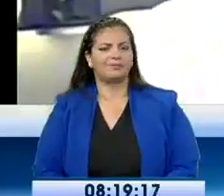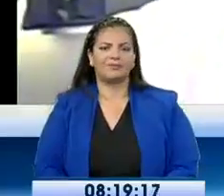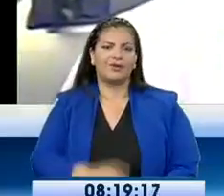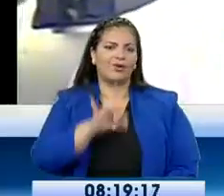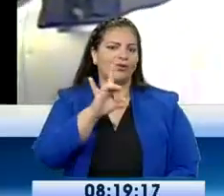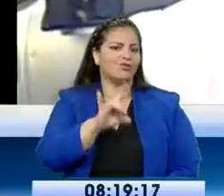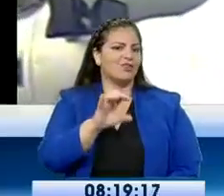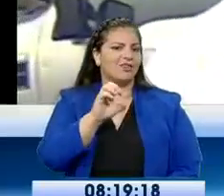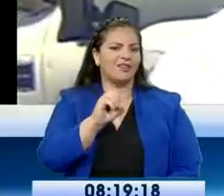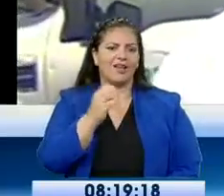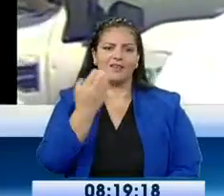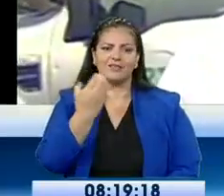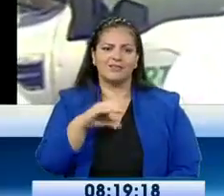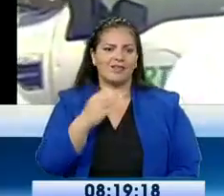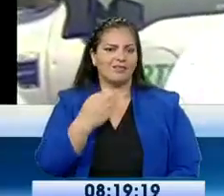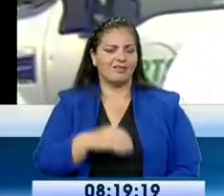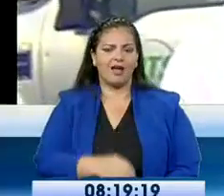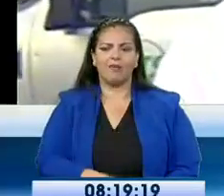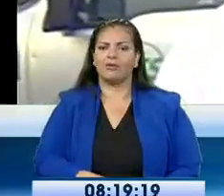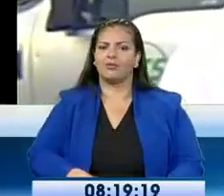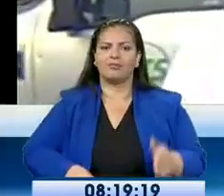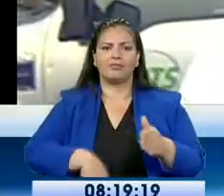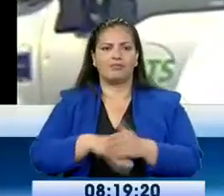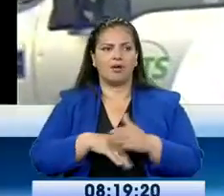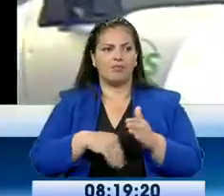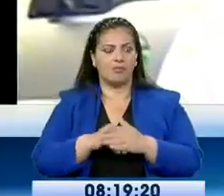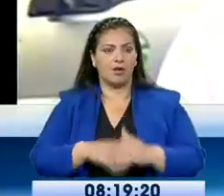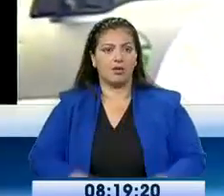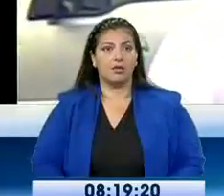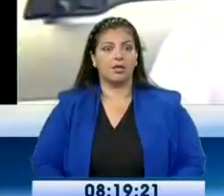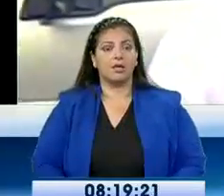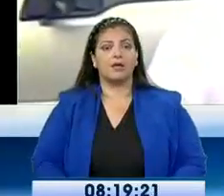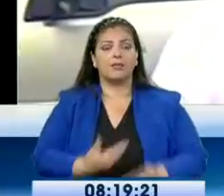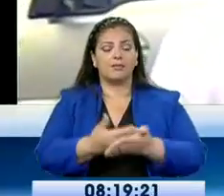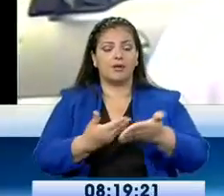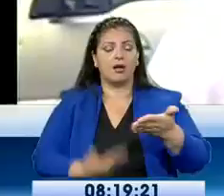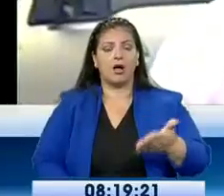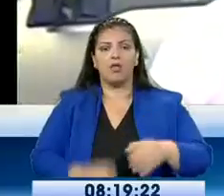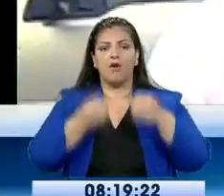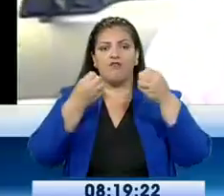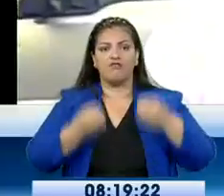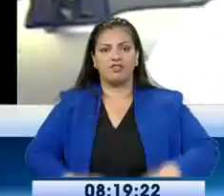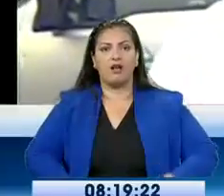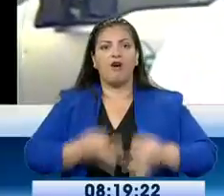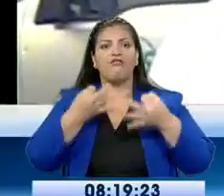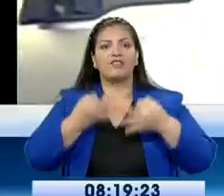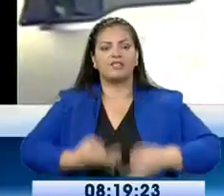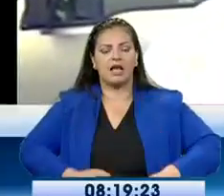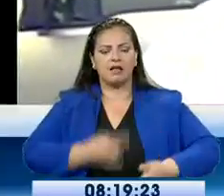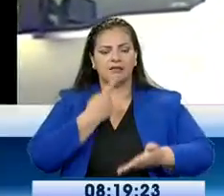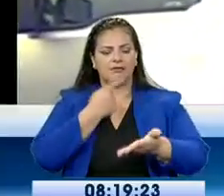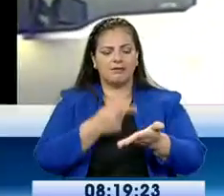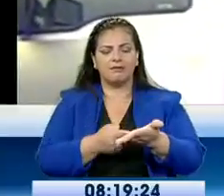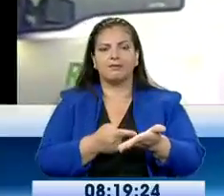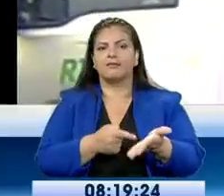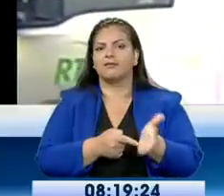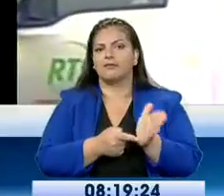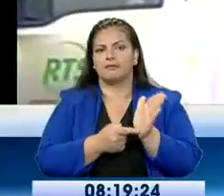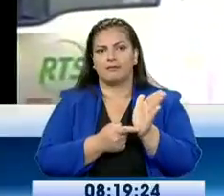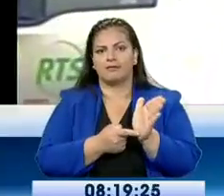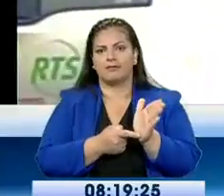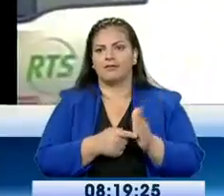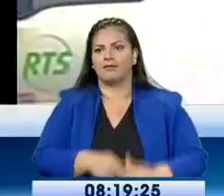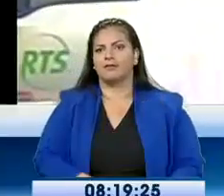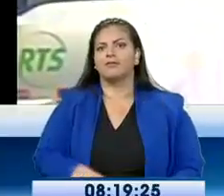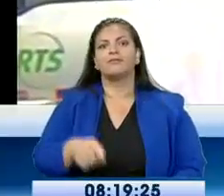centavos que según el registro oficial que ellos determinan solamente incrementan el precio del costo del producto del agua pero no incrementan el precio